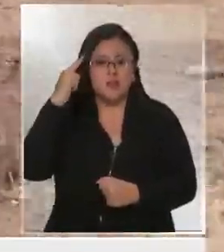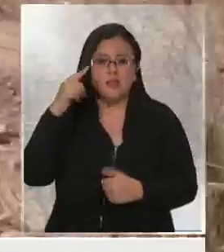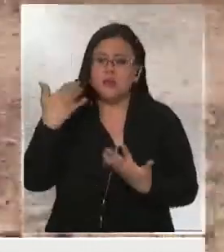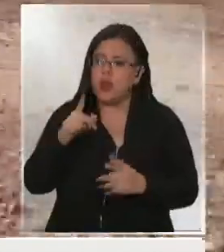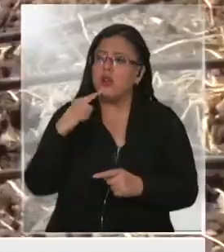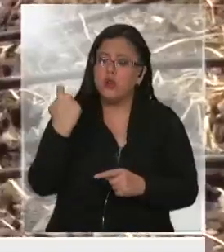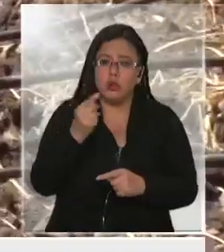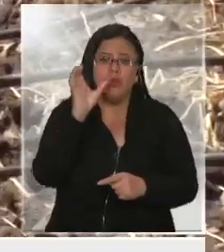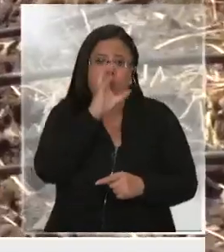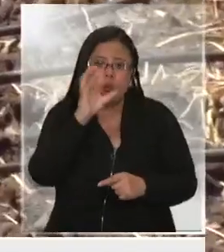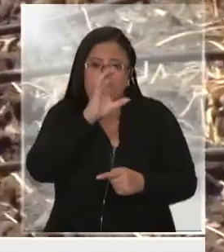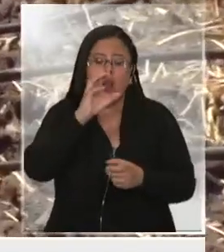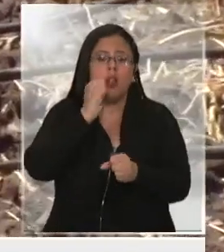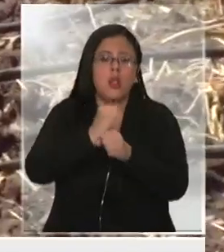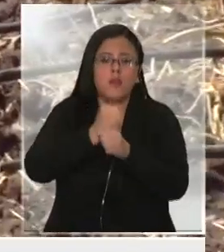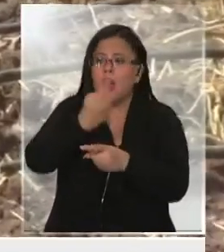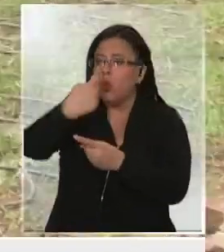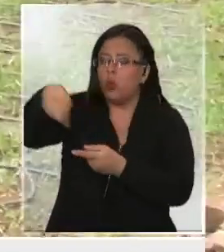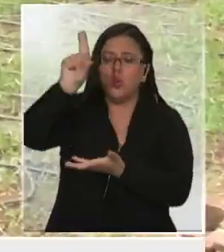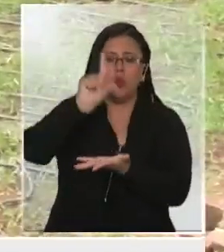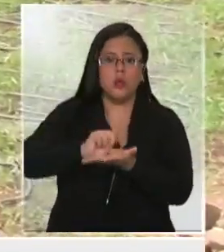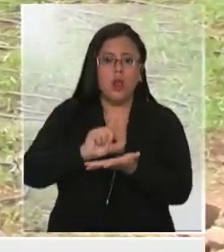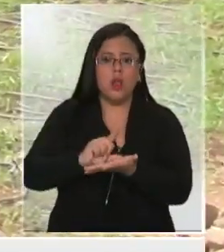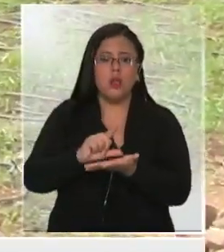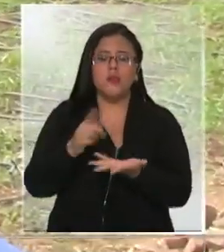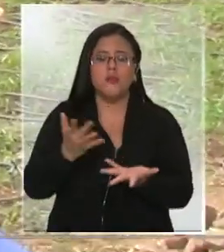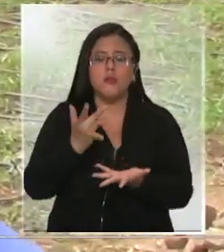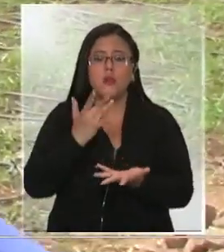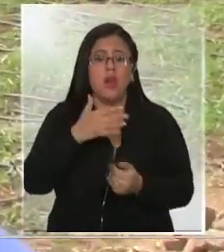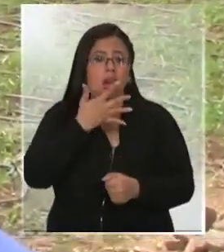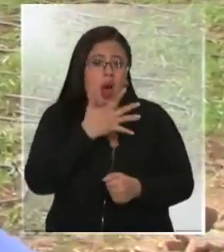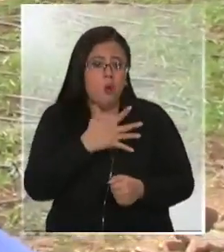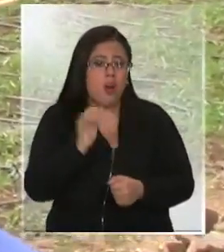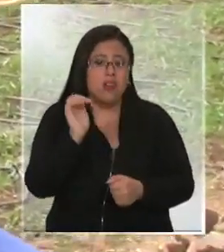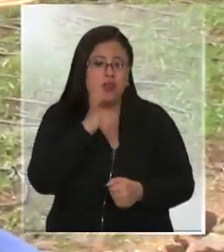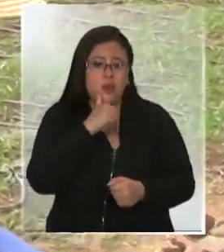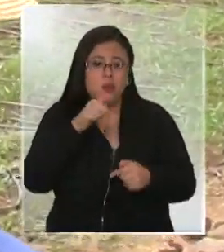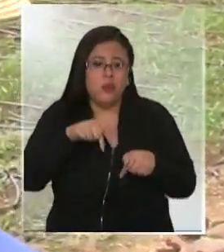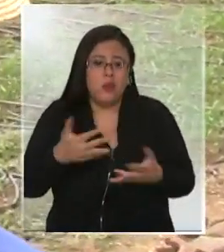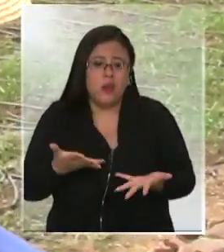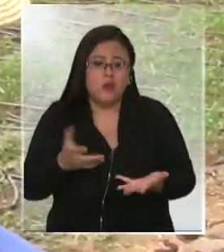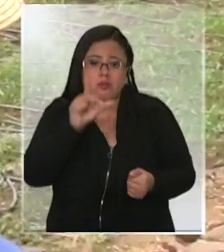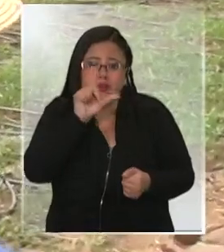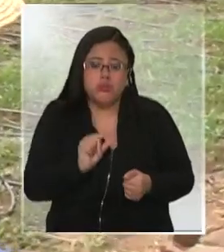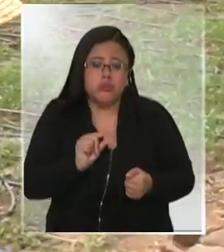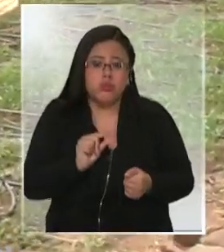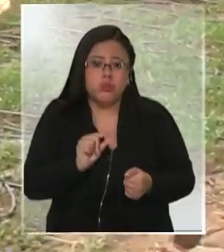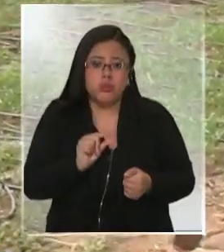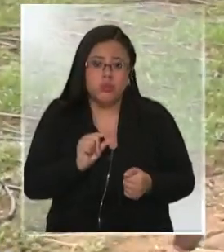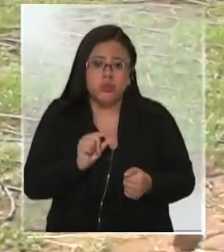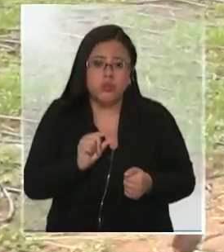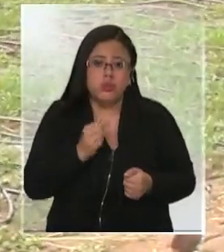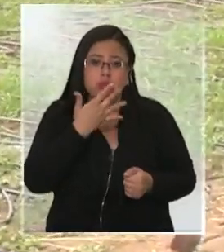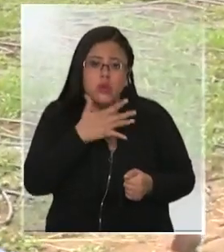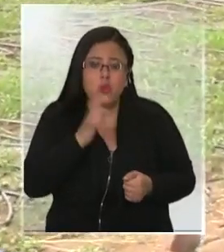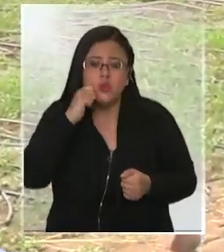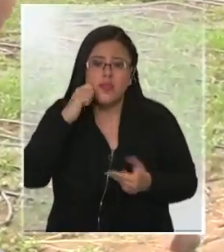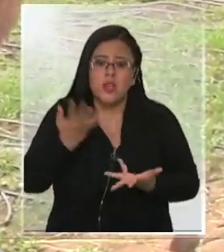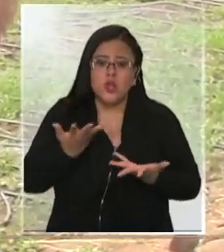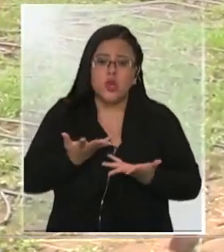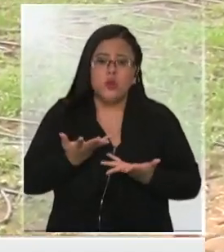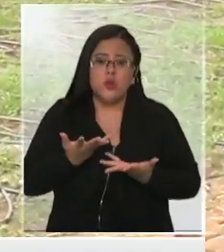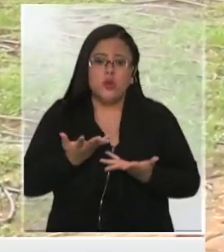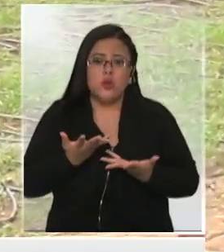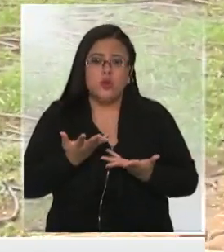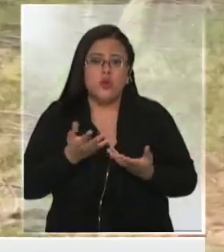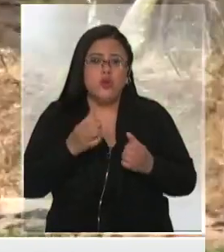trabajo afuera, a otro lugar, porque no, el agua no es suficiente, porque con la cantidad de agua no alcanzo a producir